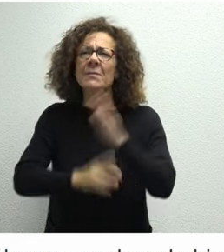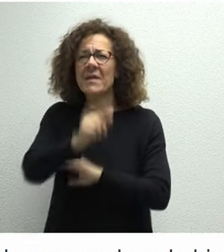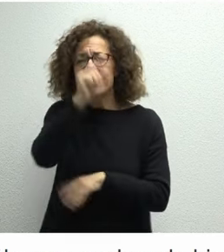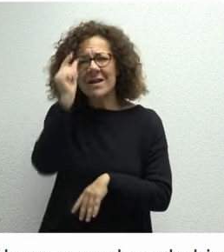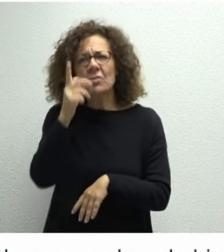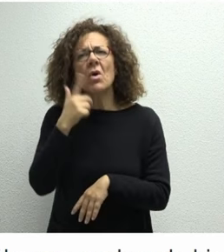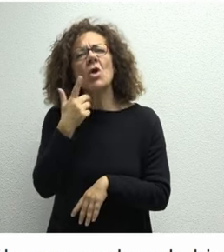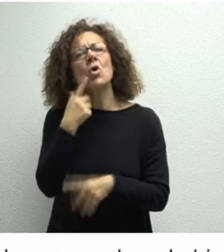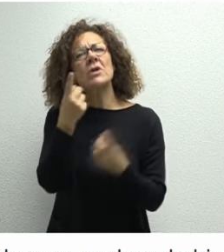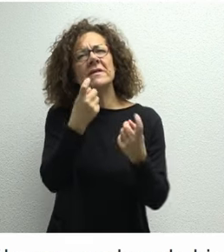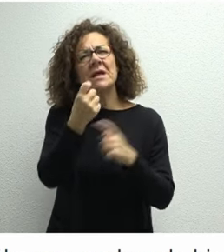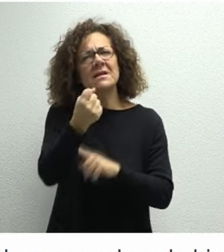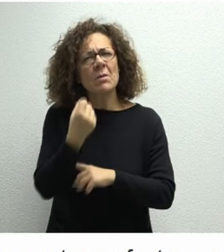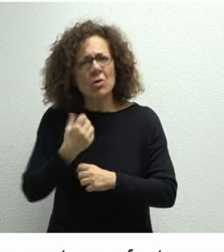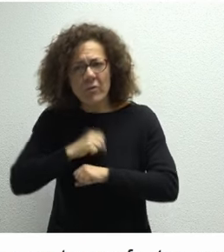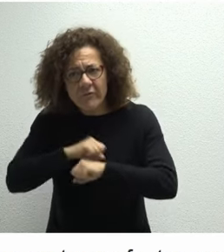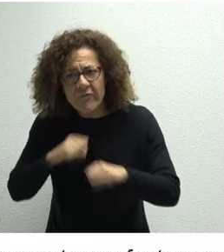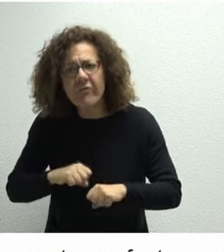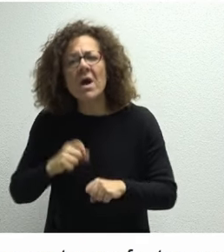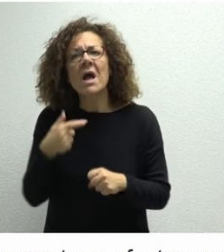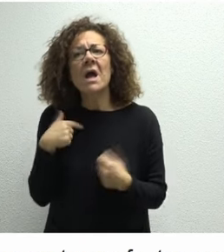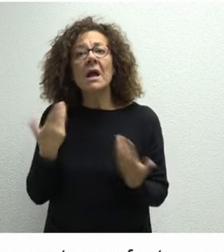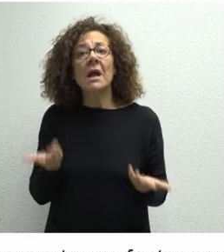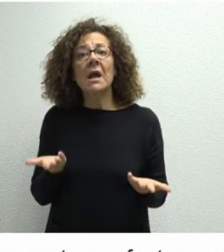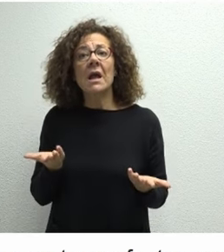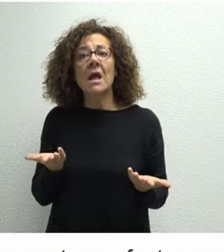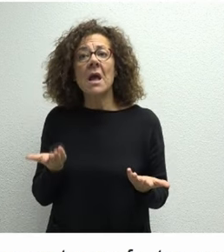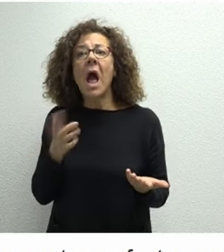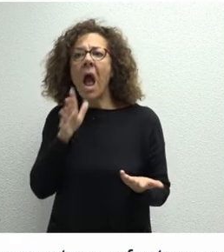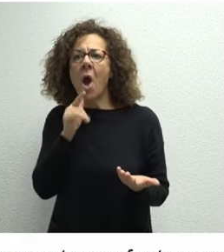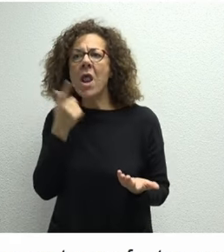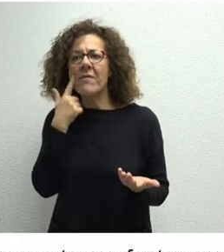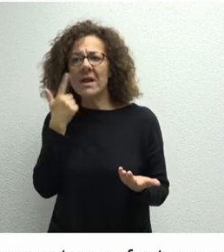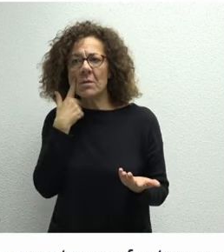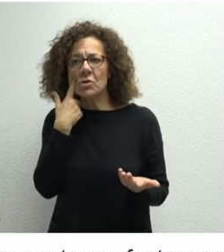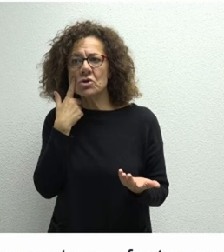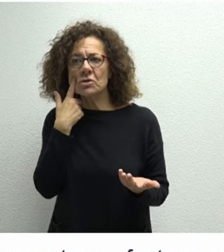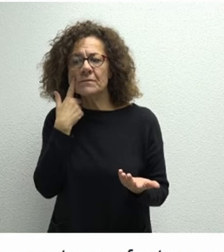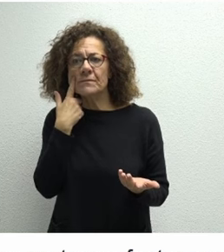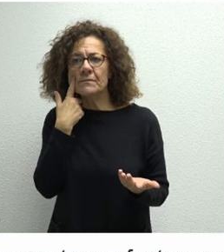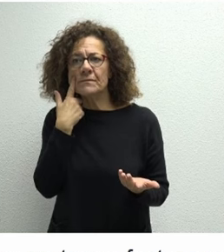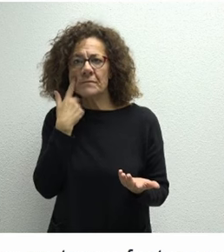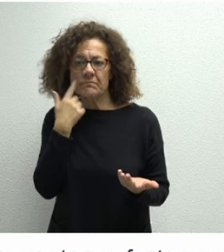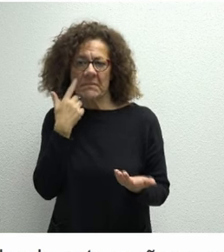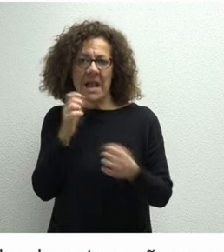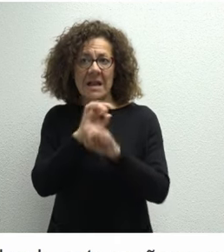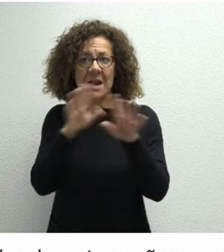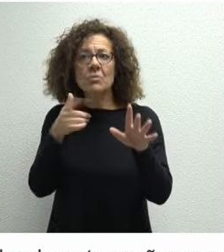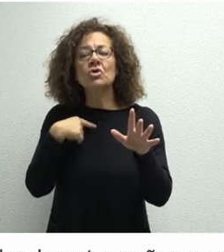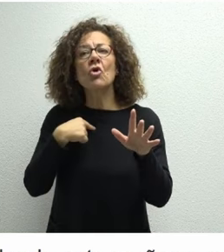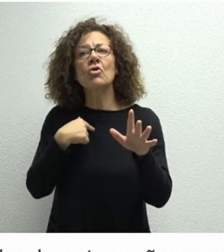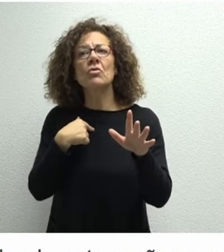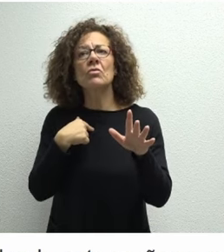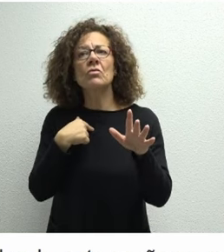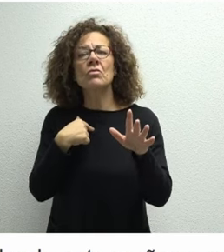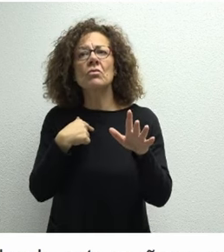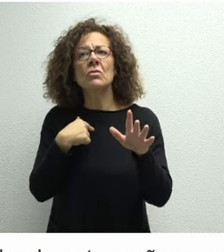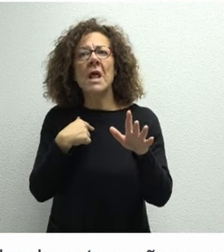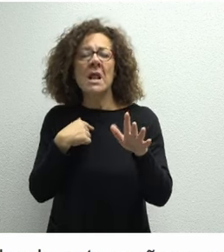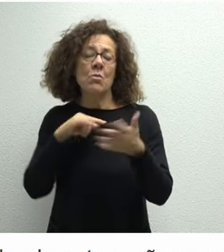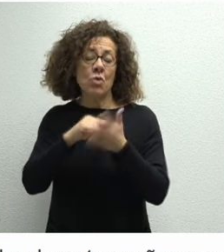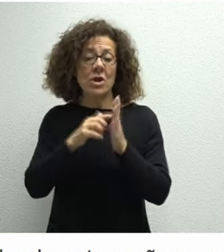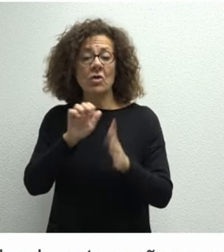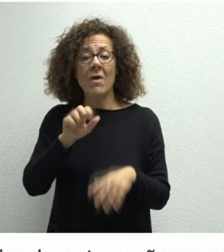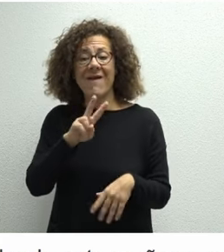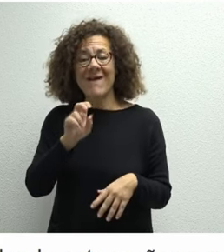personas con grandes neces de apoyo que son ahora veremos también ahora lo queremos poner un poco de manifiesto con el encuadre de batra El colectivo